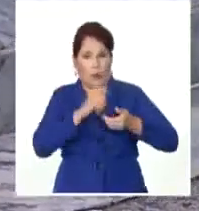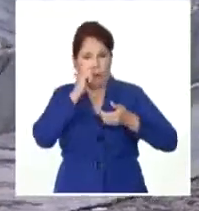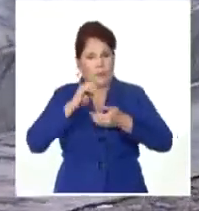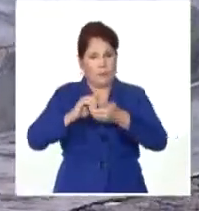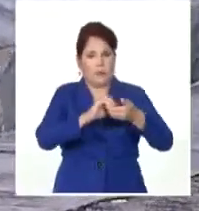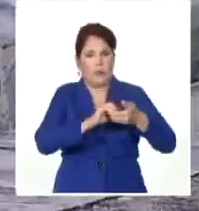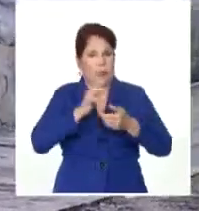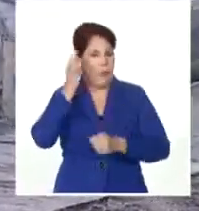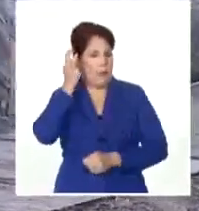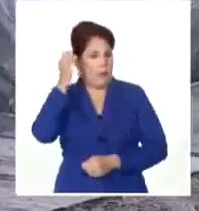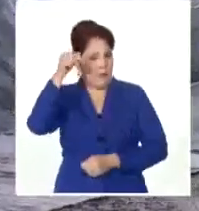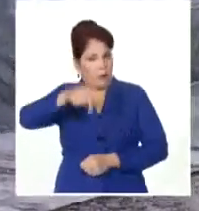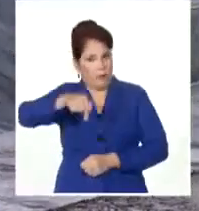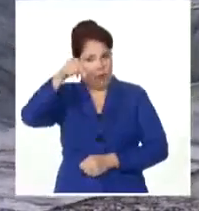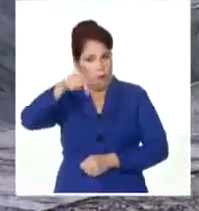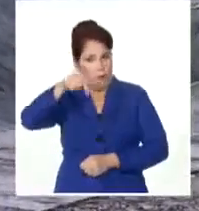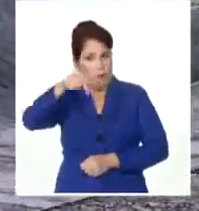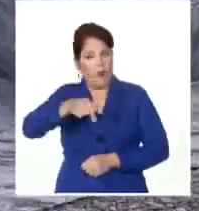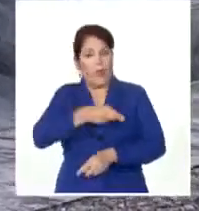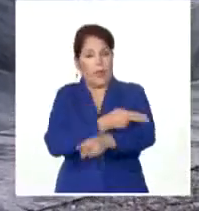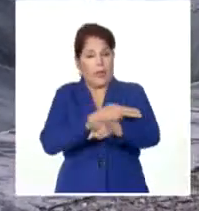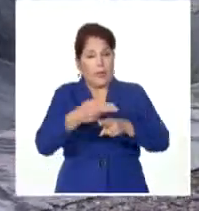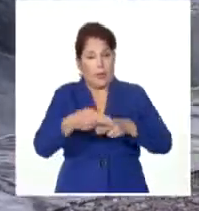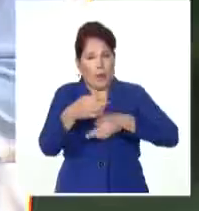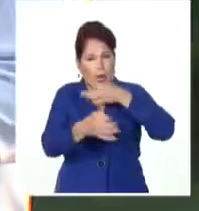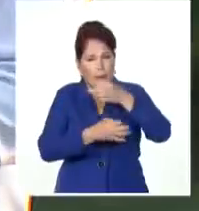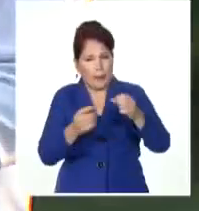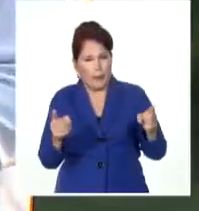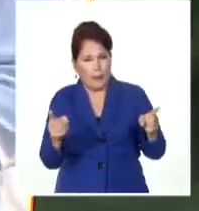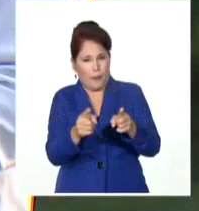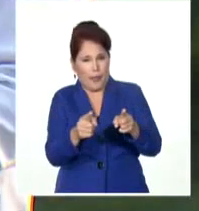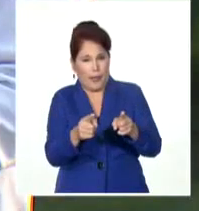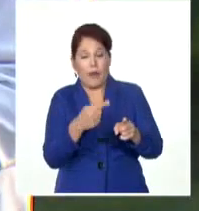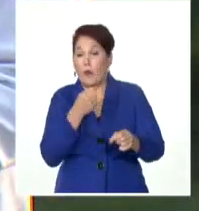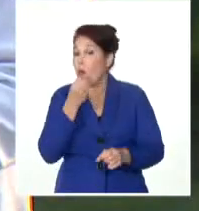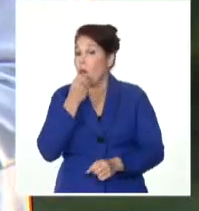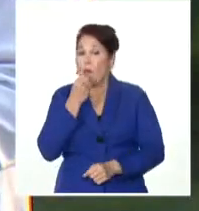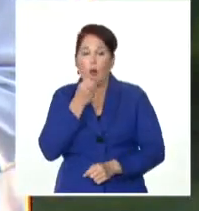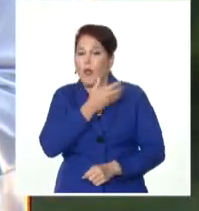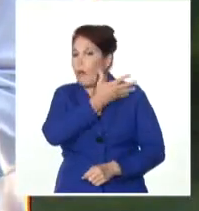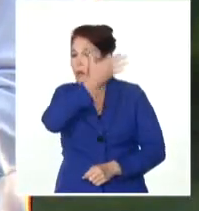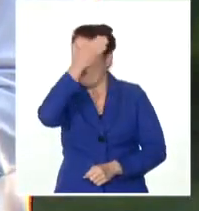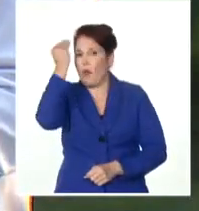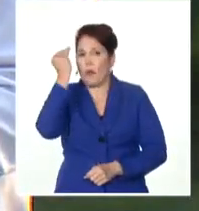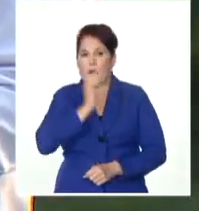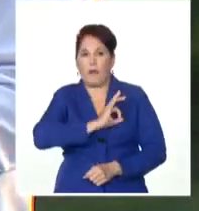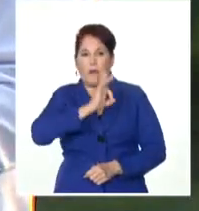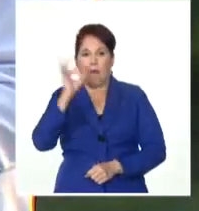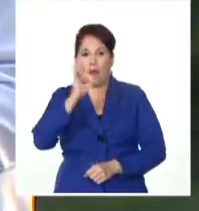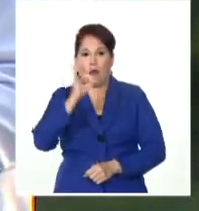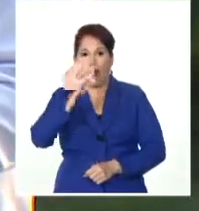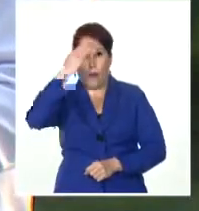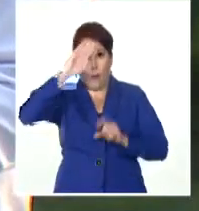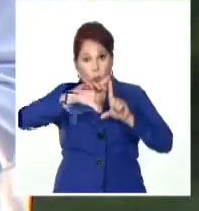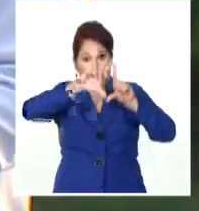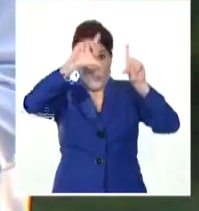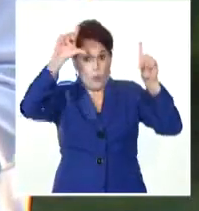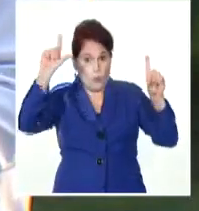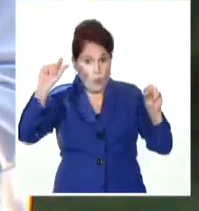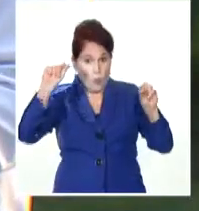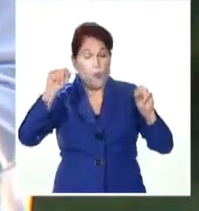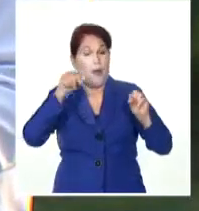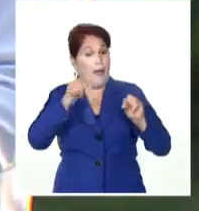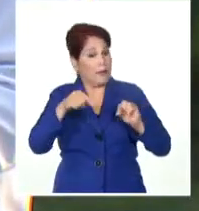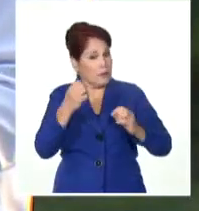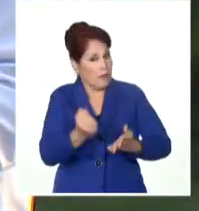compañeros, en este breve recuento no puedo dejar de mencionar que nuestro pequeño país sumó un